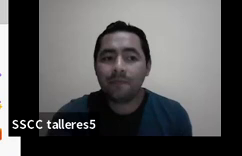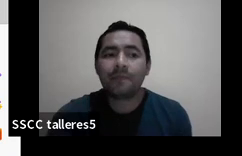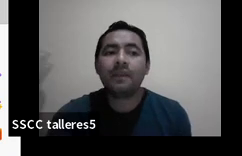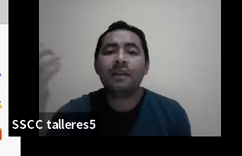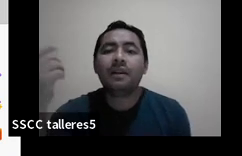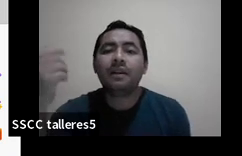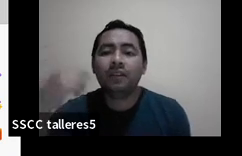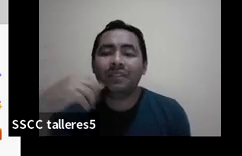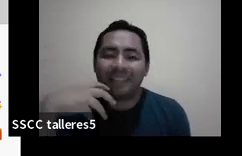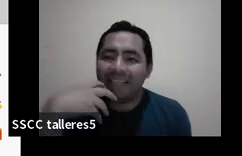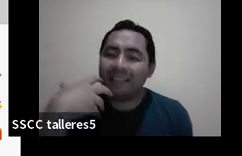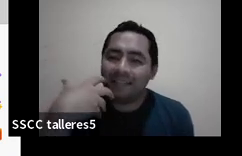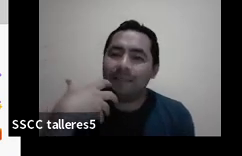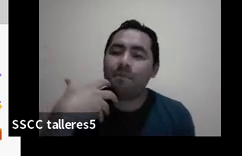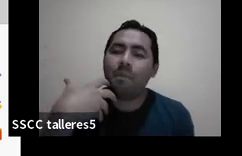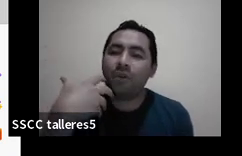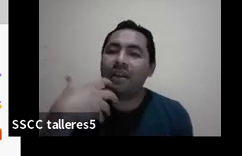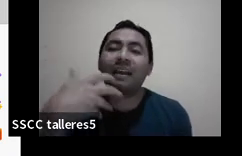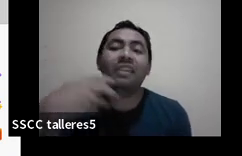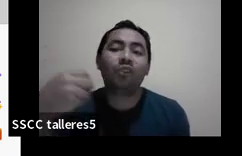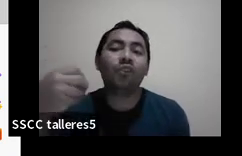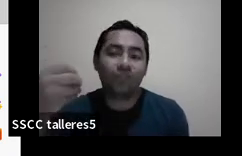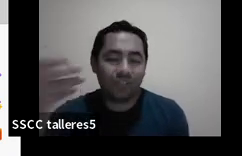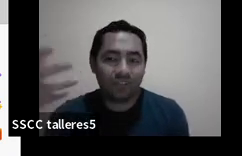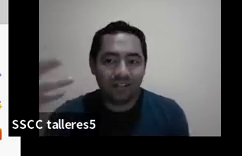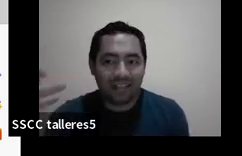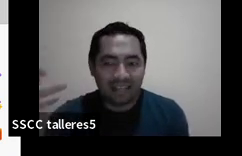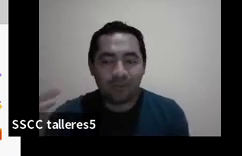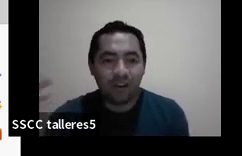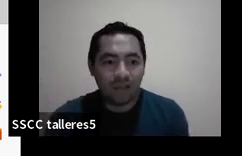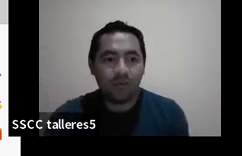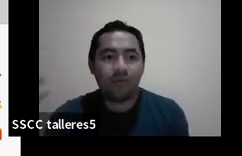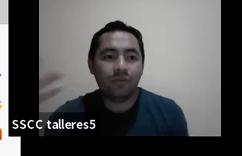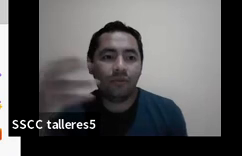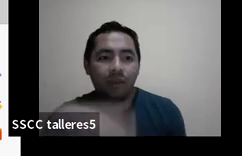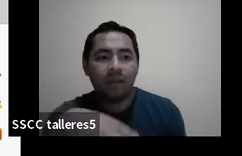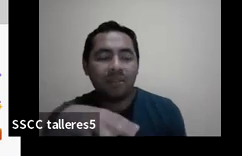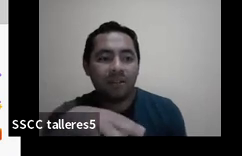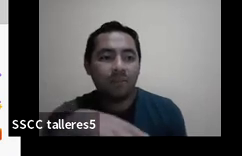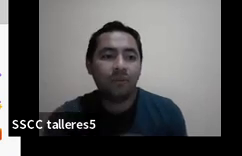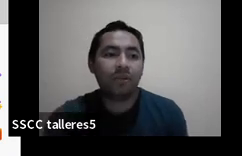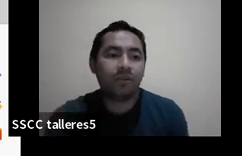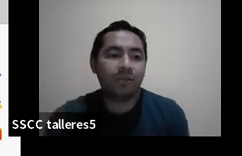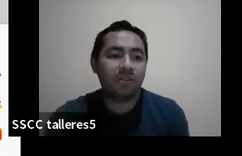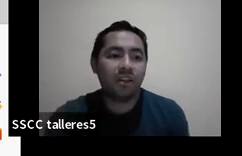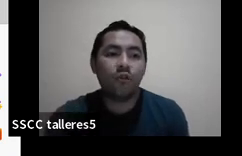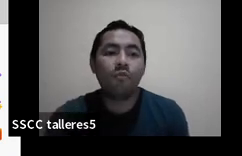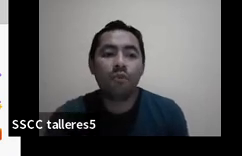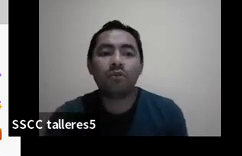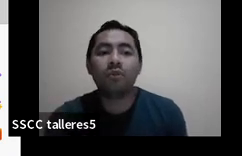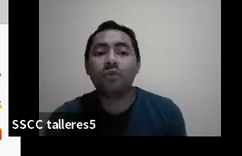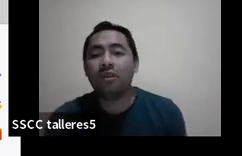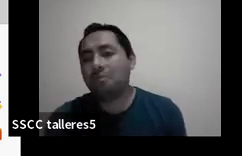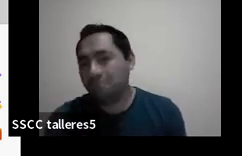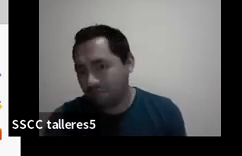labios, ¿no? Entonces, ¿quiénes sí podrían entonces leer los labios? Ahí me están respondiendo, dice